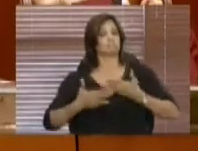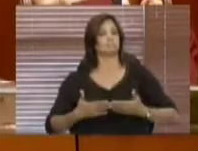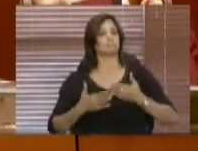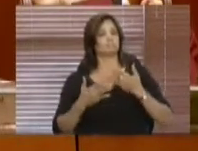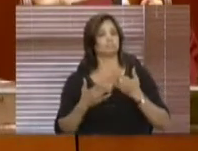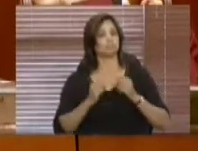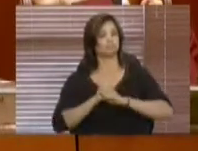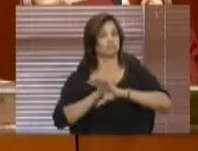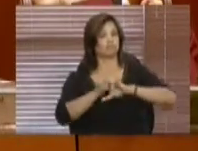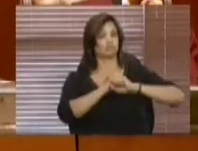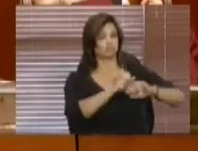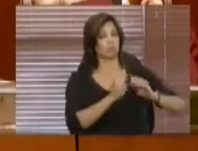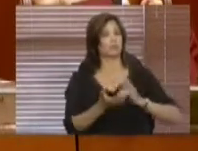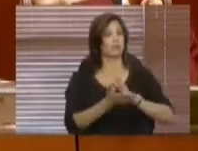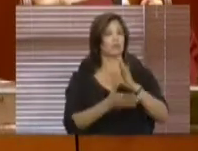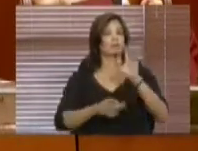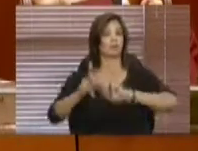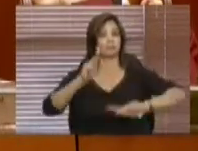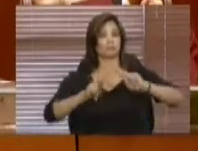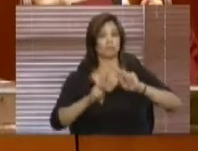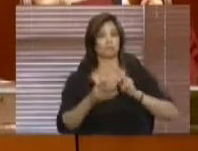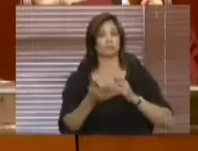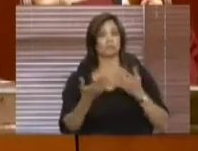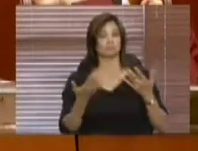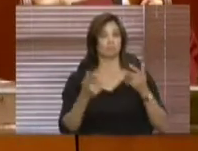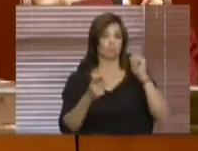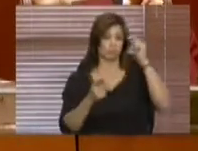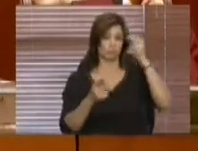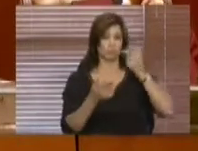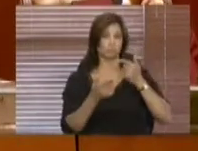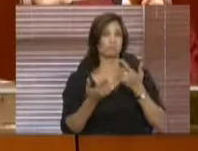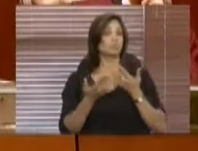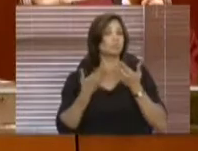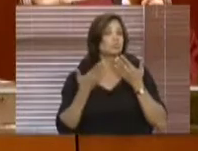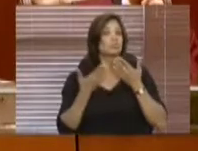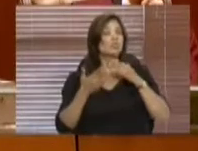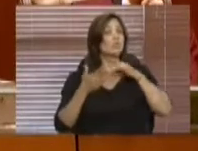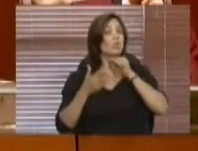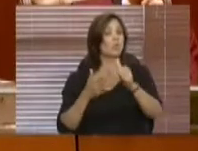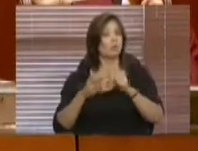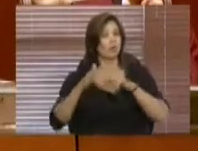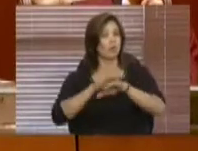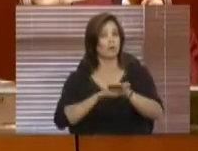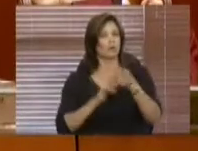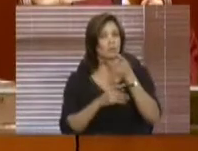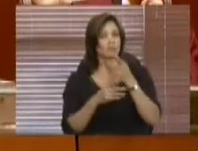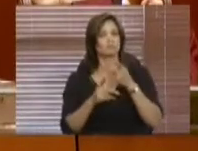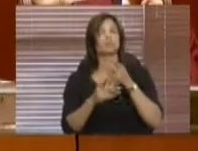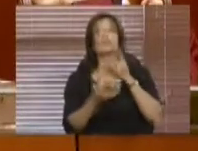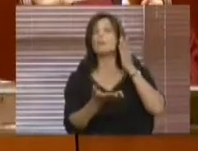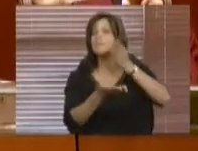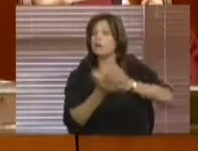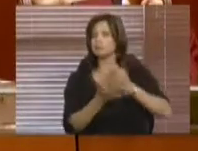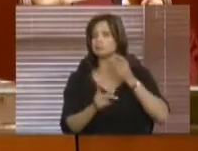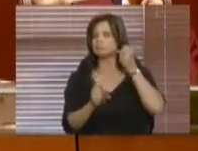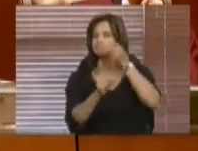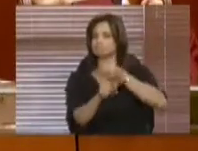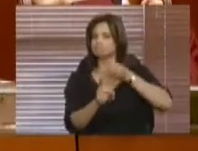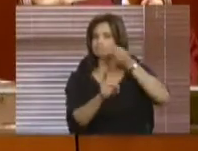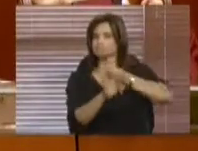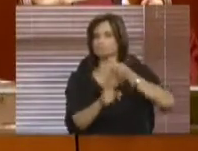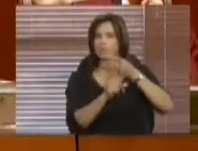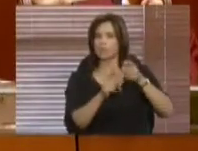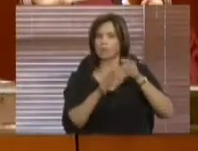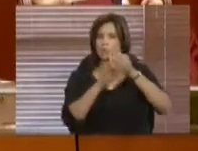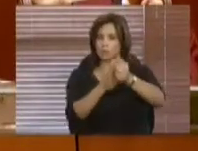la promoción de los derechos humanos y el Estado de Derecho, no han cesado de atacar ferozmente a las